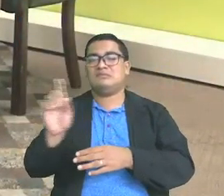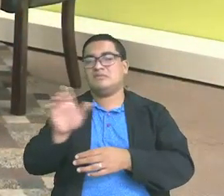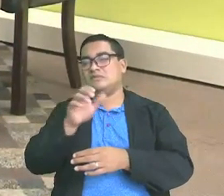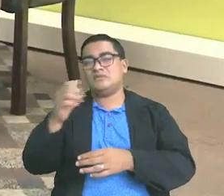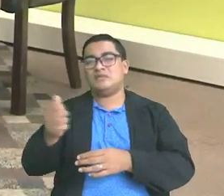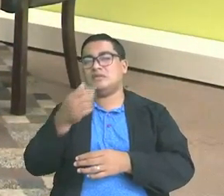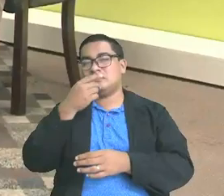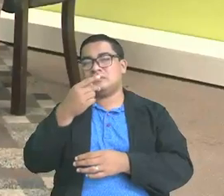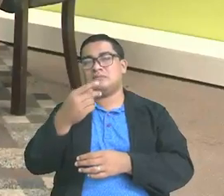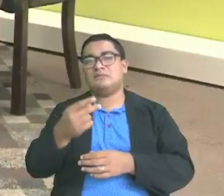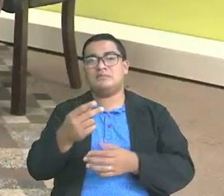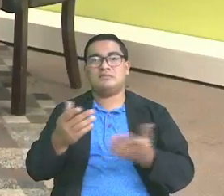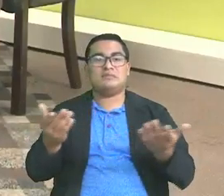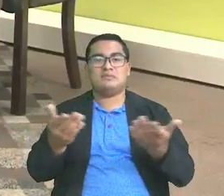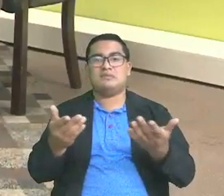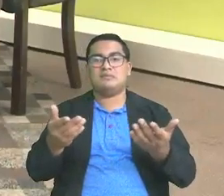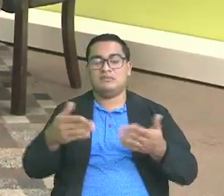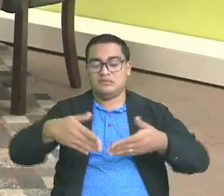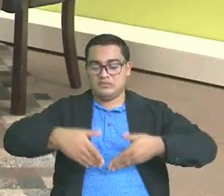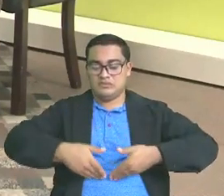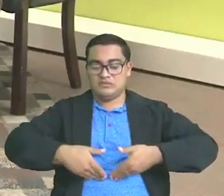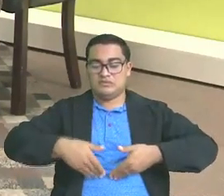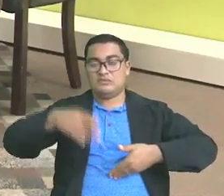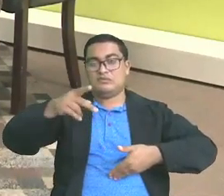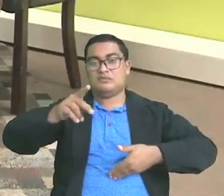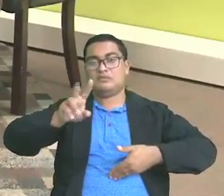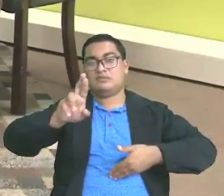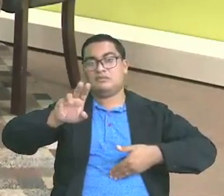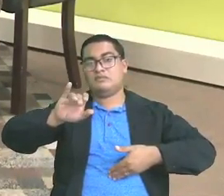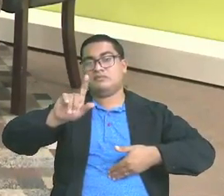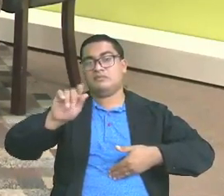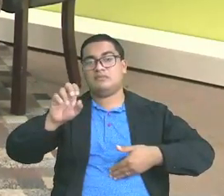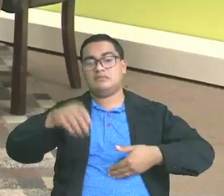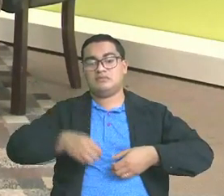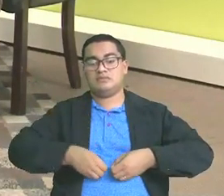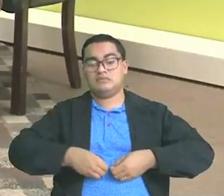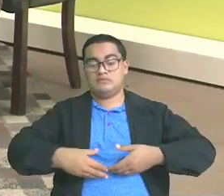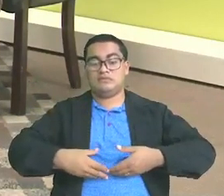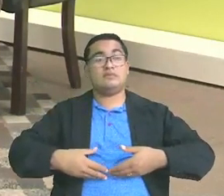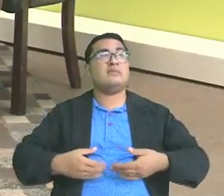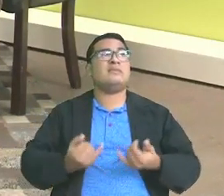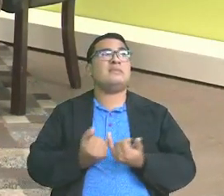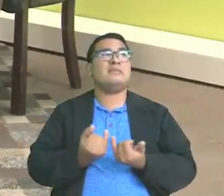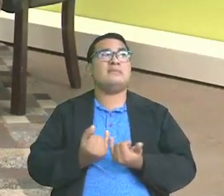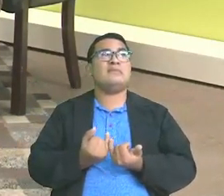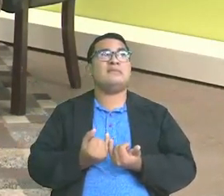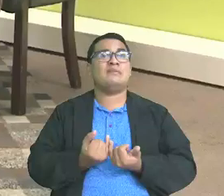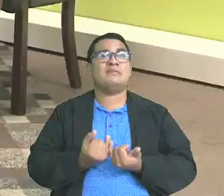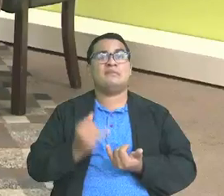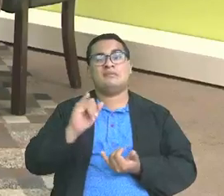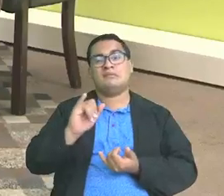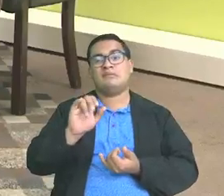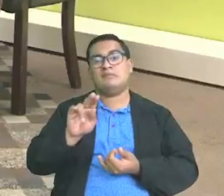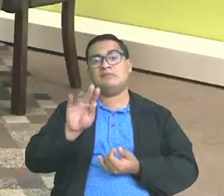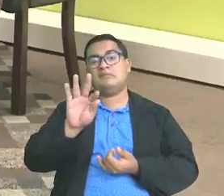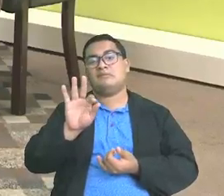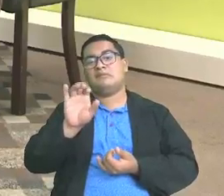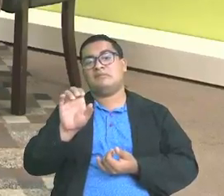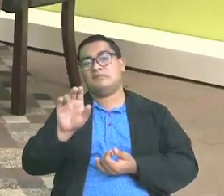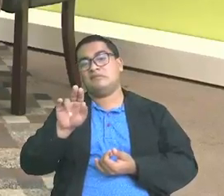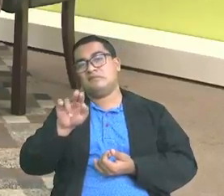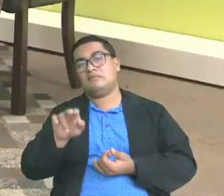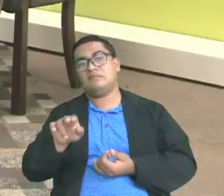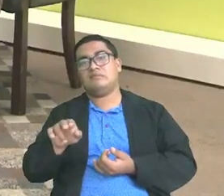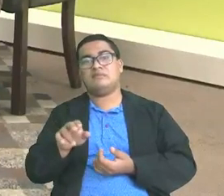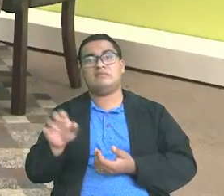nada. Digamos que el peritoneo está dentro del abdomen. Y si eso se inflama por cualquier causa, ya sea infección, por sangre que hay